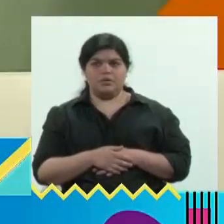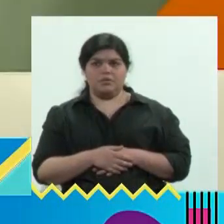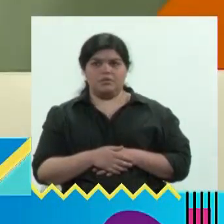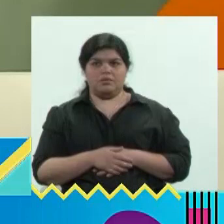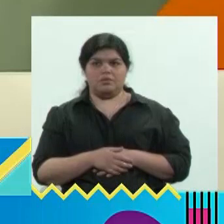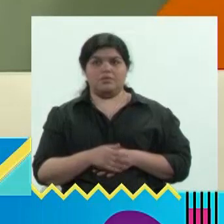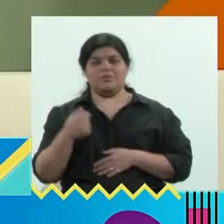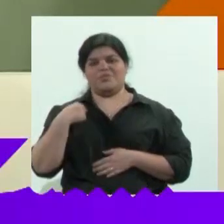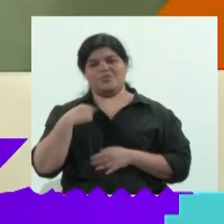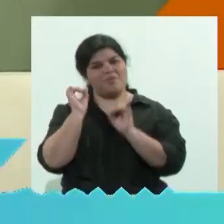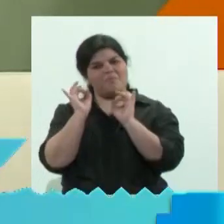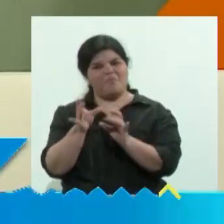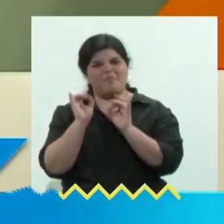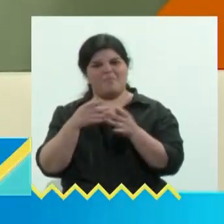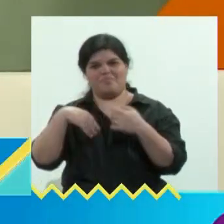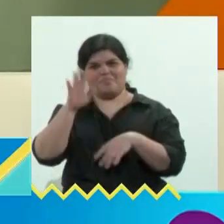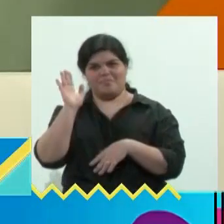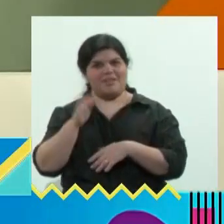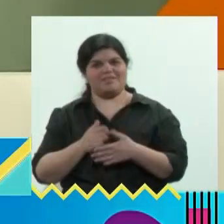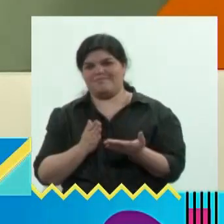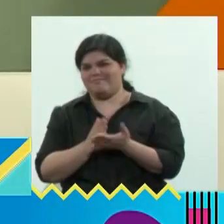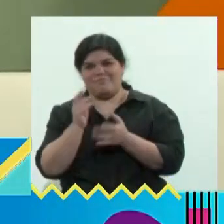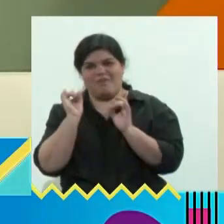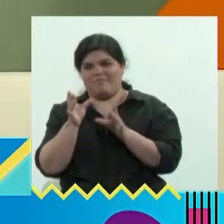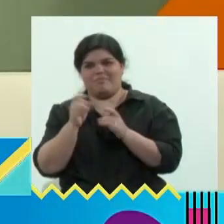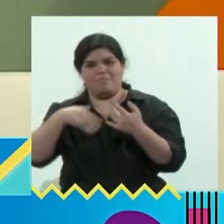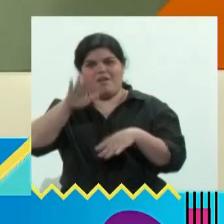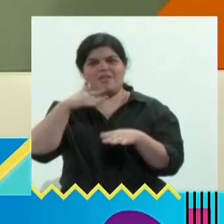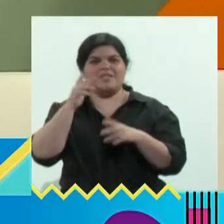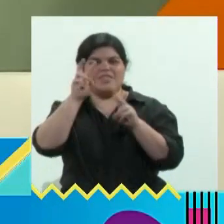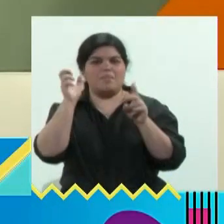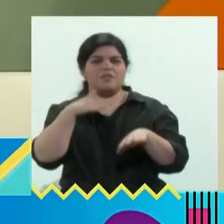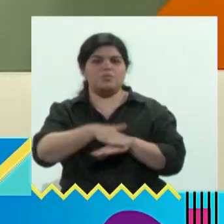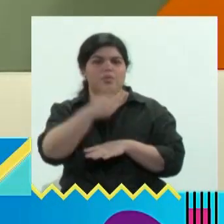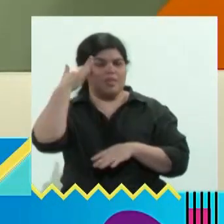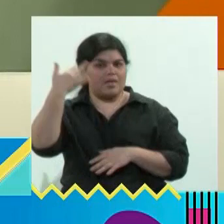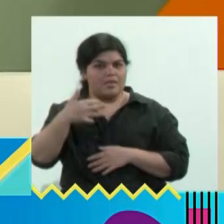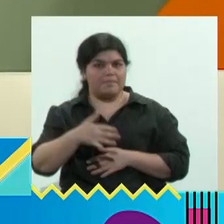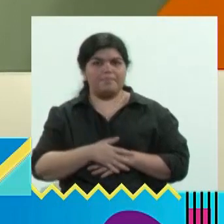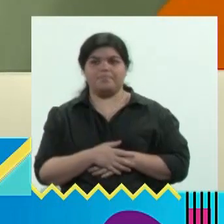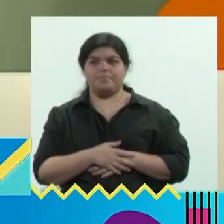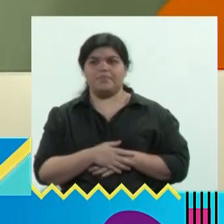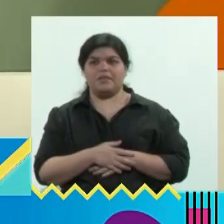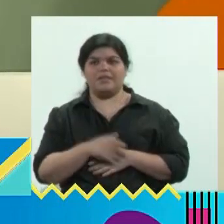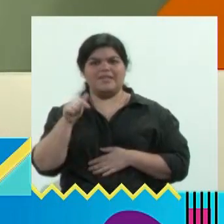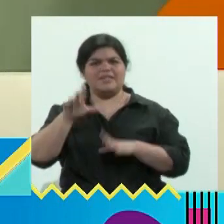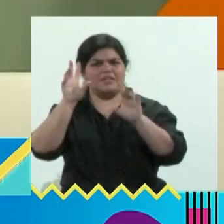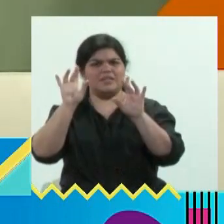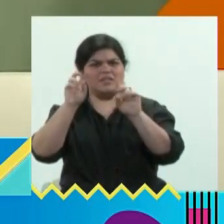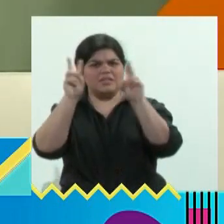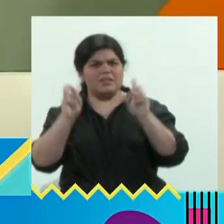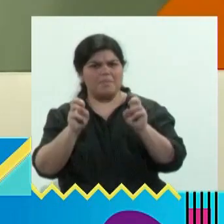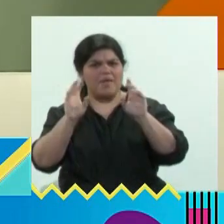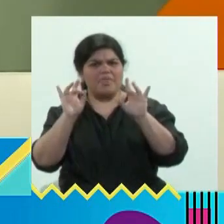poco crítico y escéptico con respecto al tema de las ciudades inteligentes, porque es un tema muy complejo, es una situación